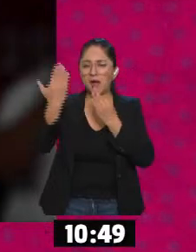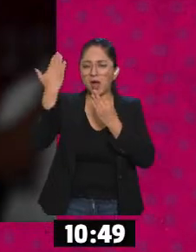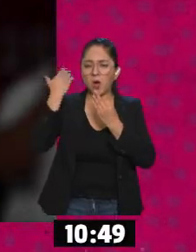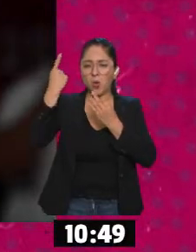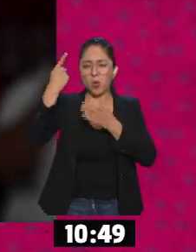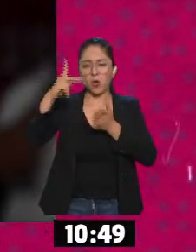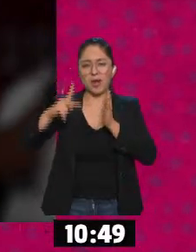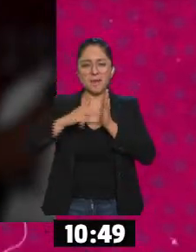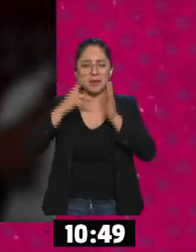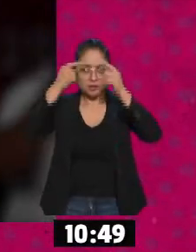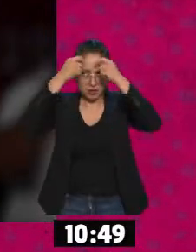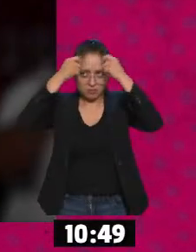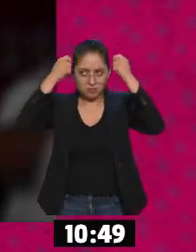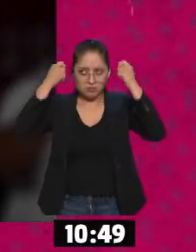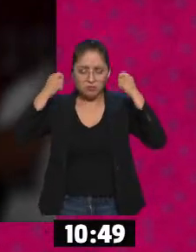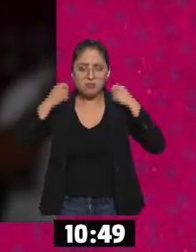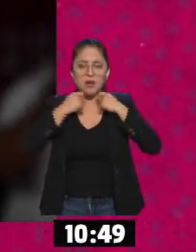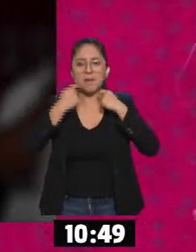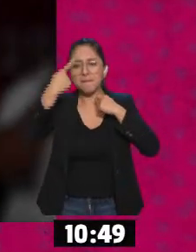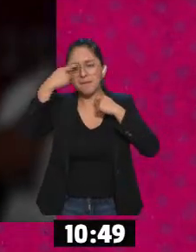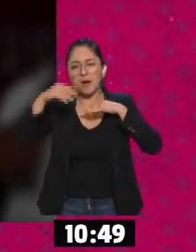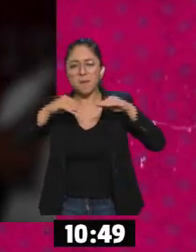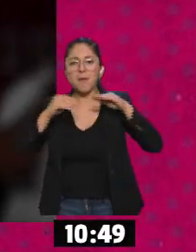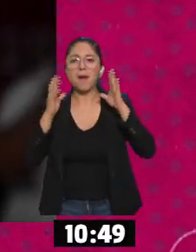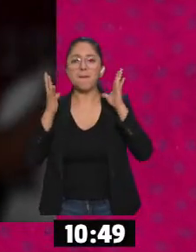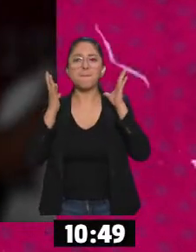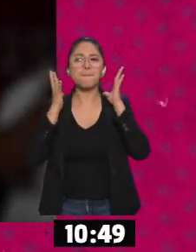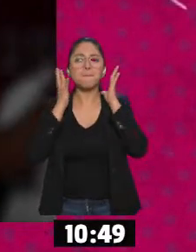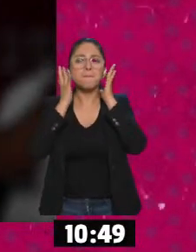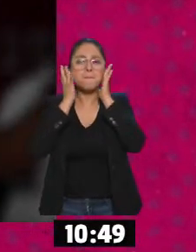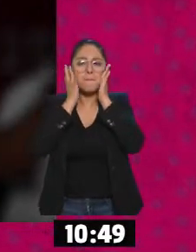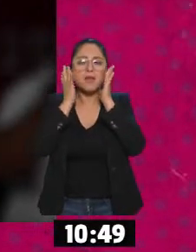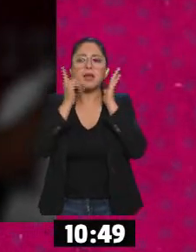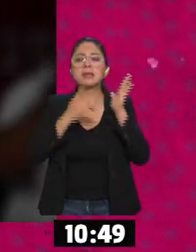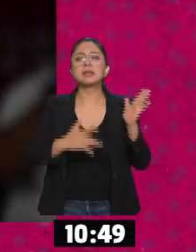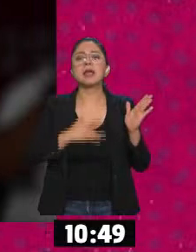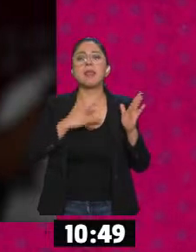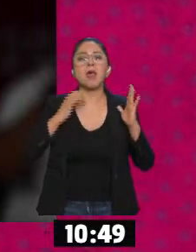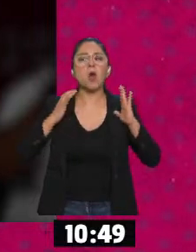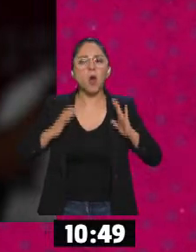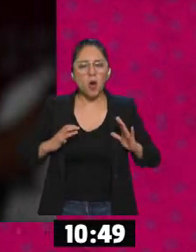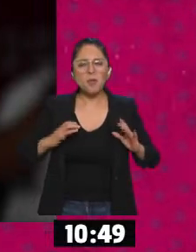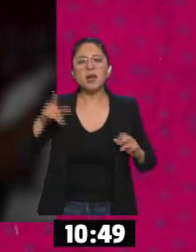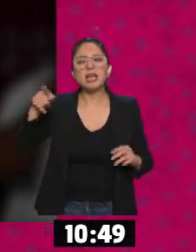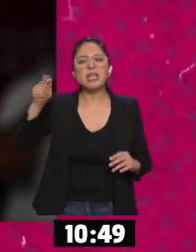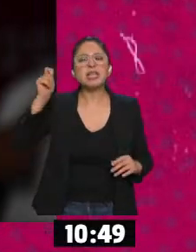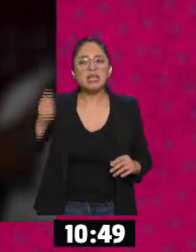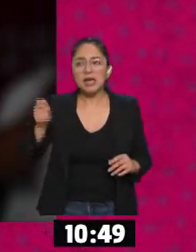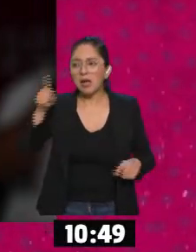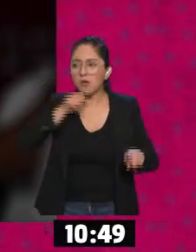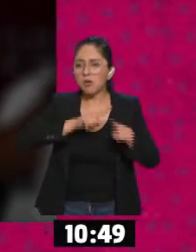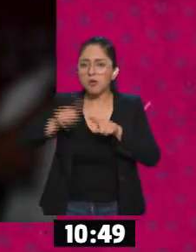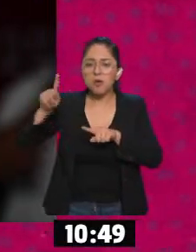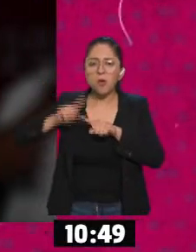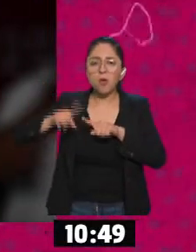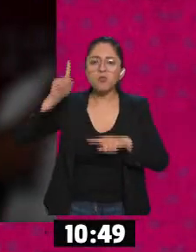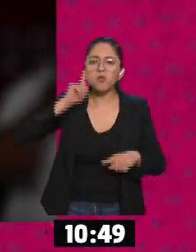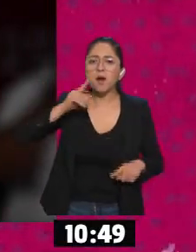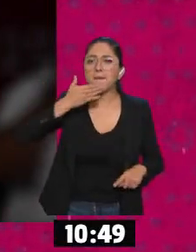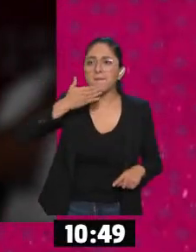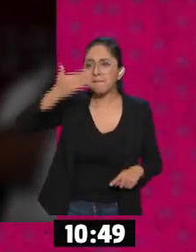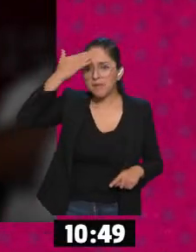para transpirar, obviamente está más pegado, es muchísimo más cómodo, ha permitido que más musulmanas puedan